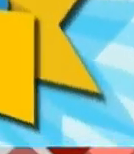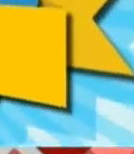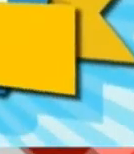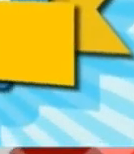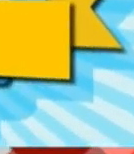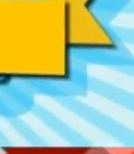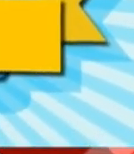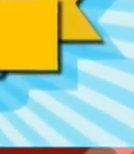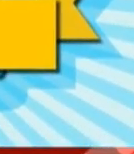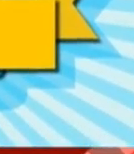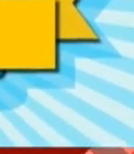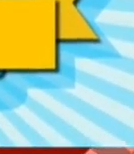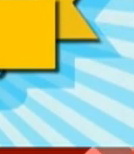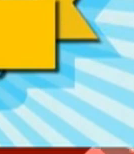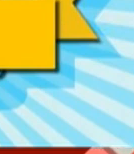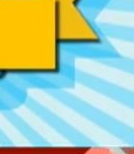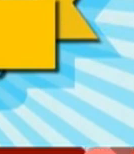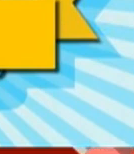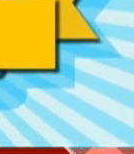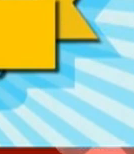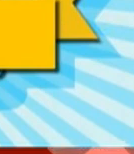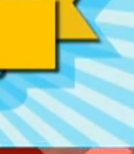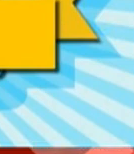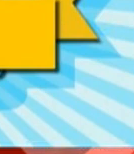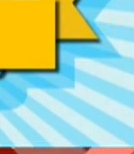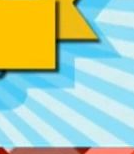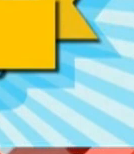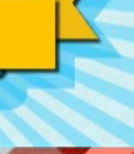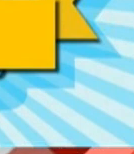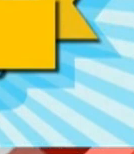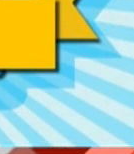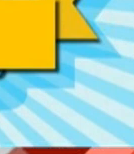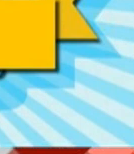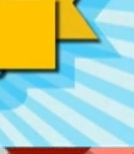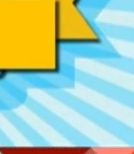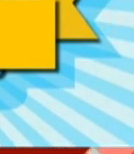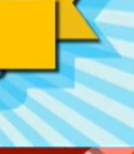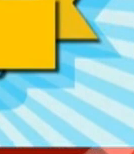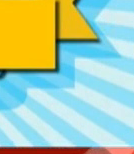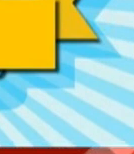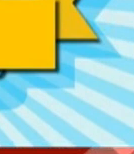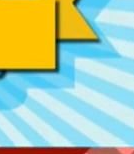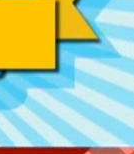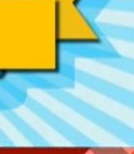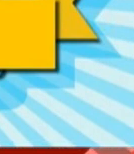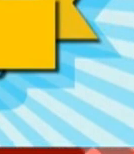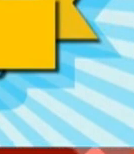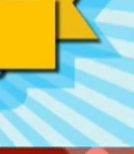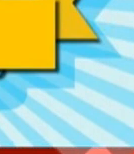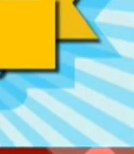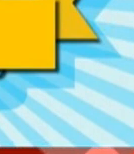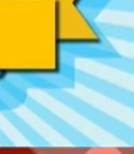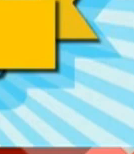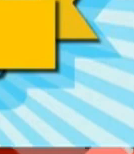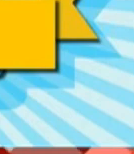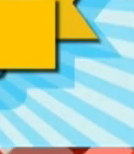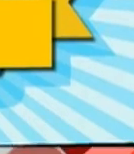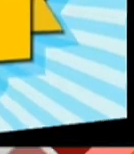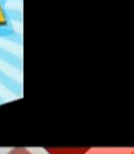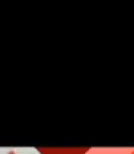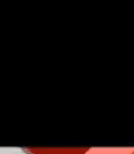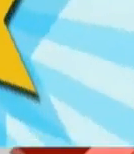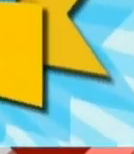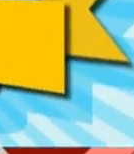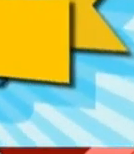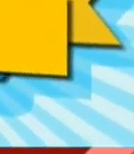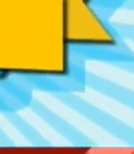nos habla de cómo la tecnología, las redes sociales, las aplicaciones, los teléfonos inteligentes y nuestras nuevas maneras de